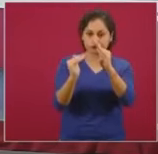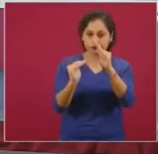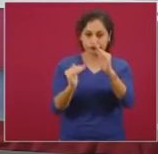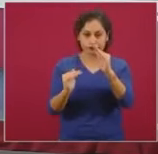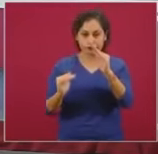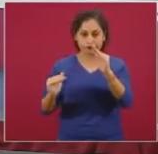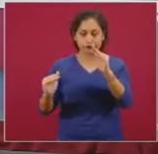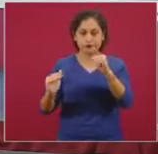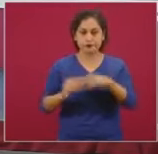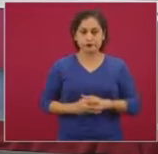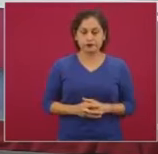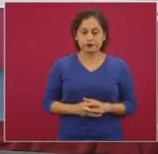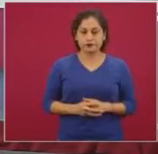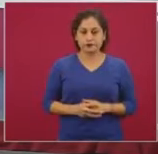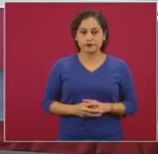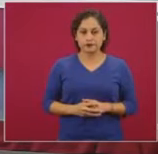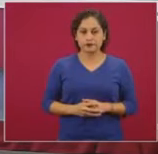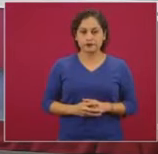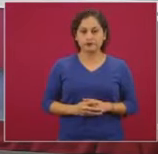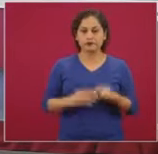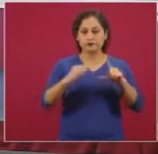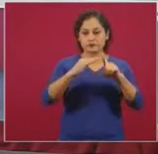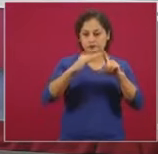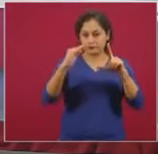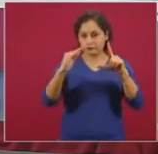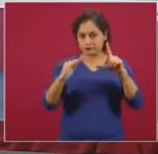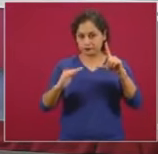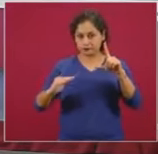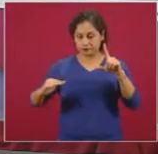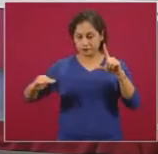momento de su línea basal, que es